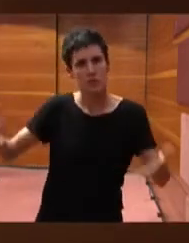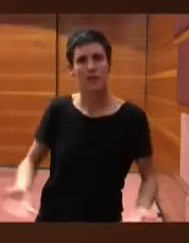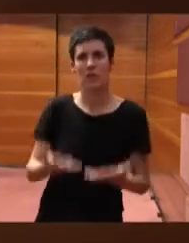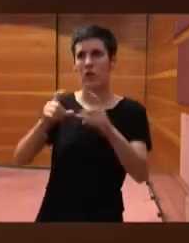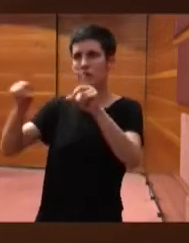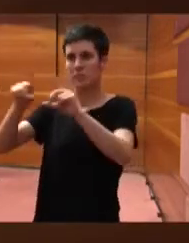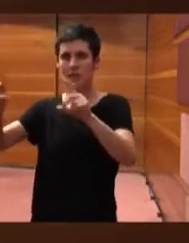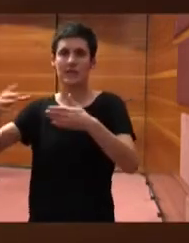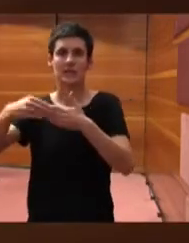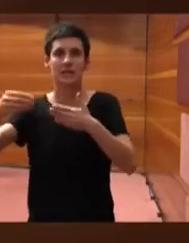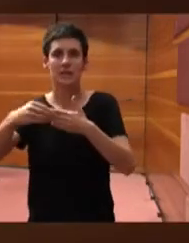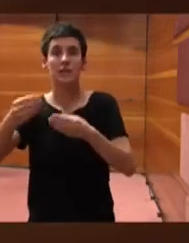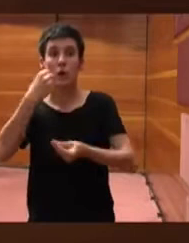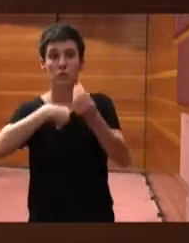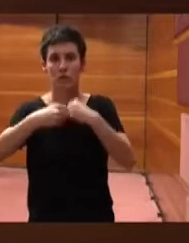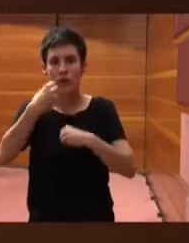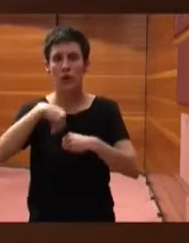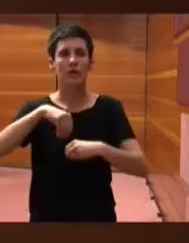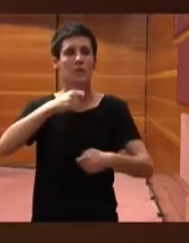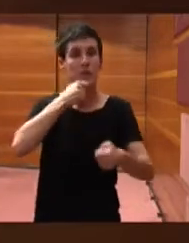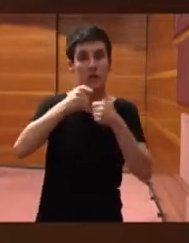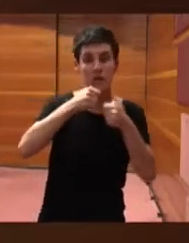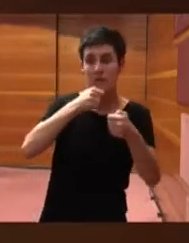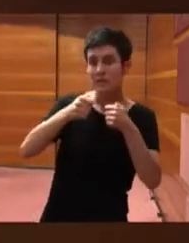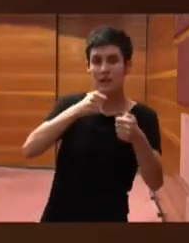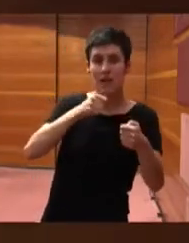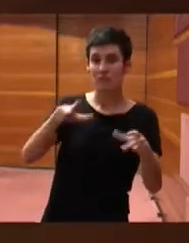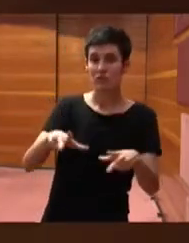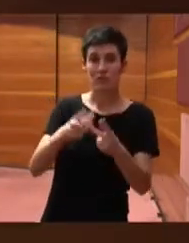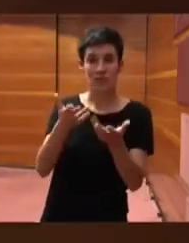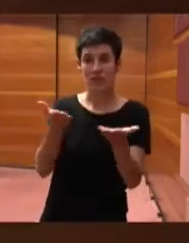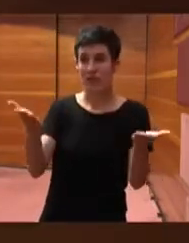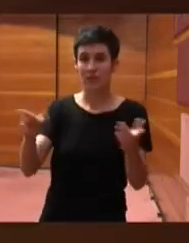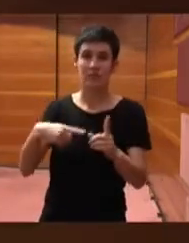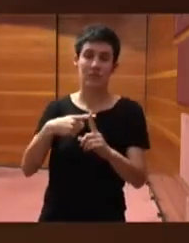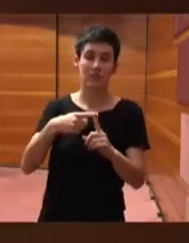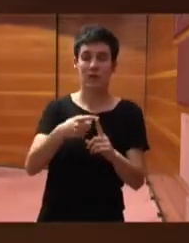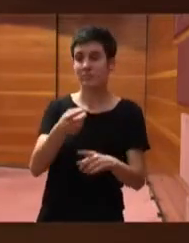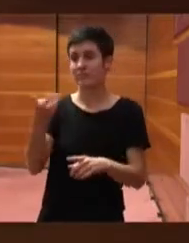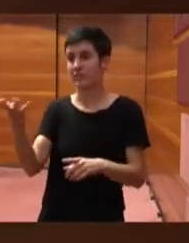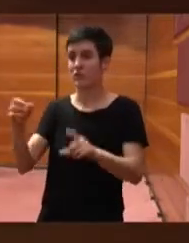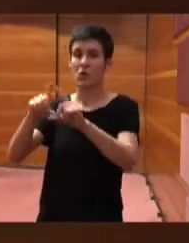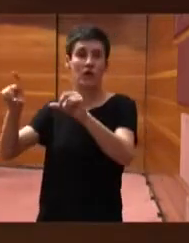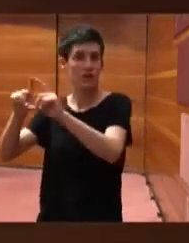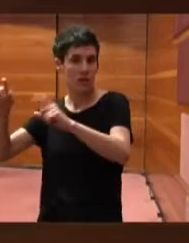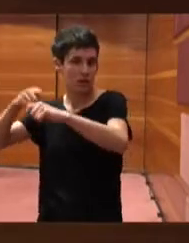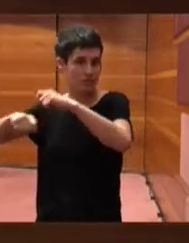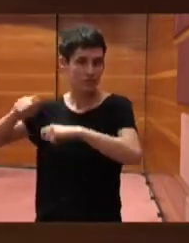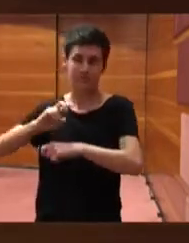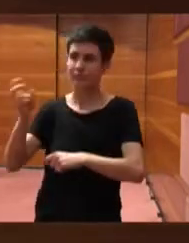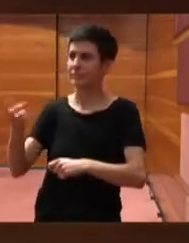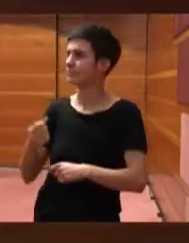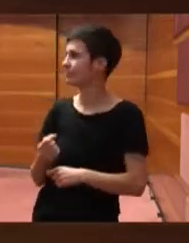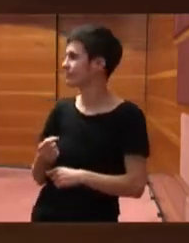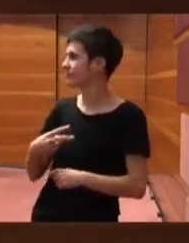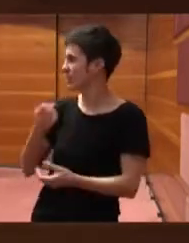a clientes y consumidores, a periodistas, a la sociedad civil y al resto de organizaciones. Nagore Mesedez,